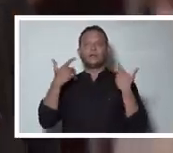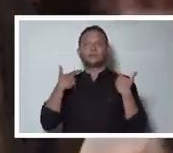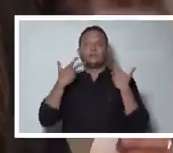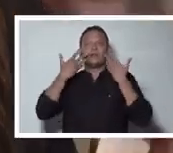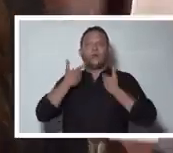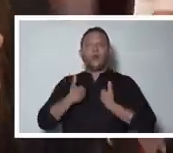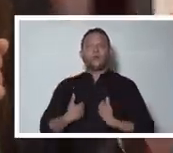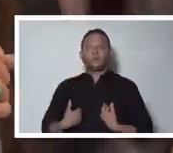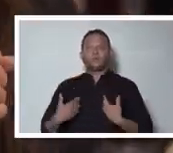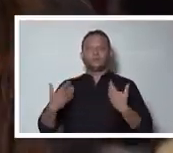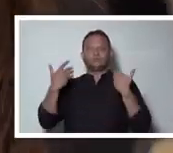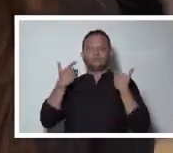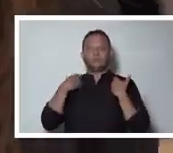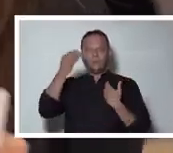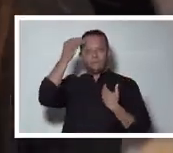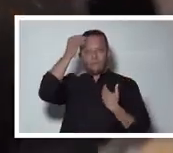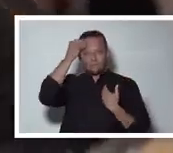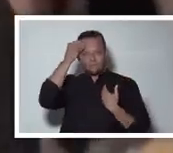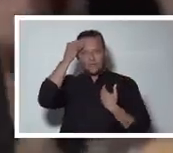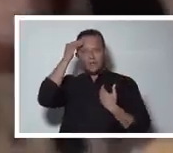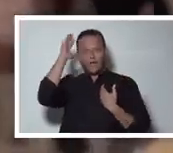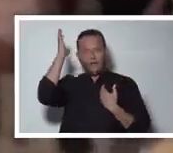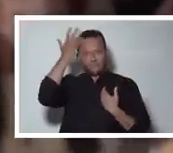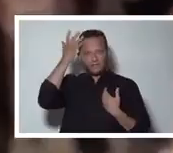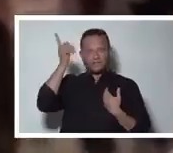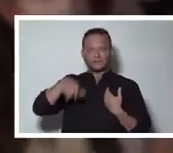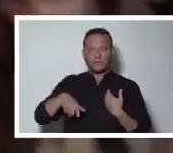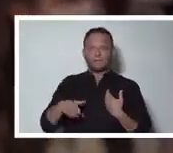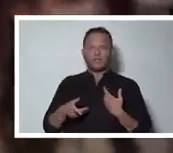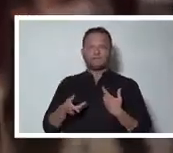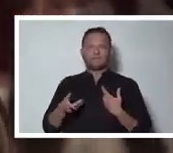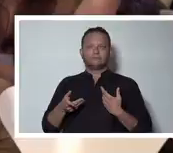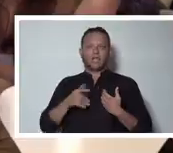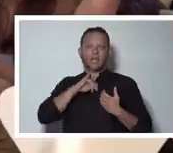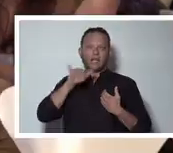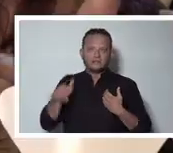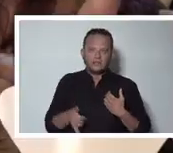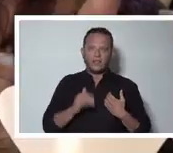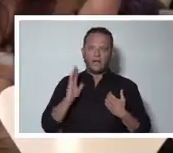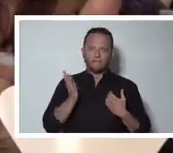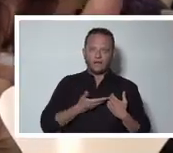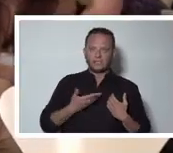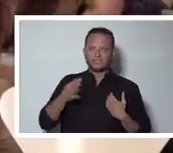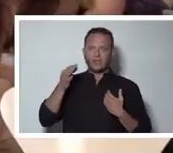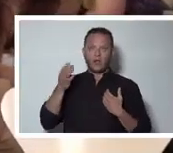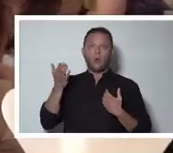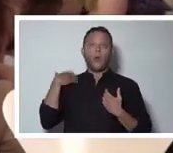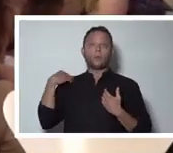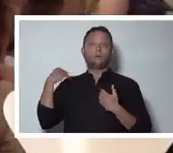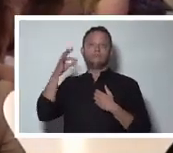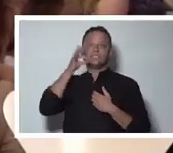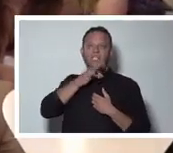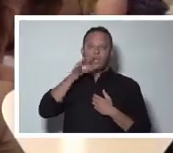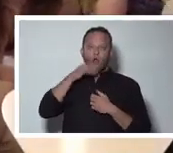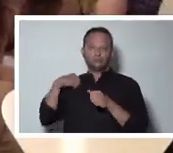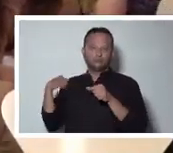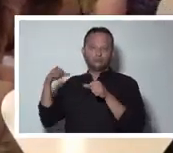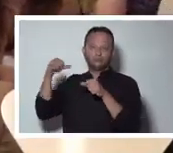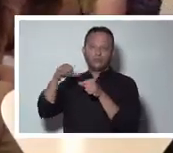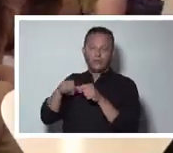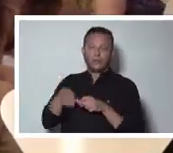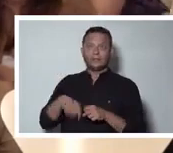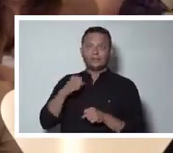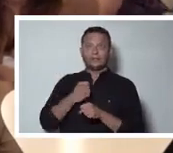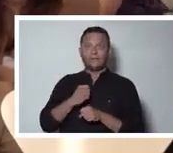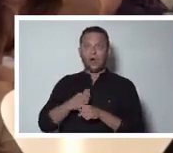cuerpos en nuestras Mentes en nuestras espaldas hace siglos ese trabajo que